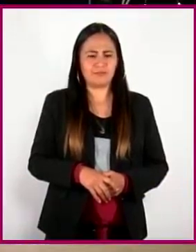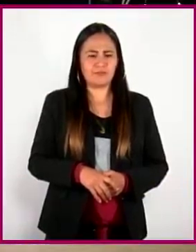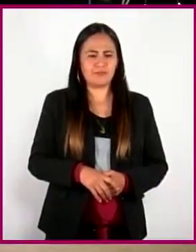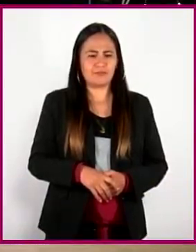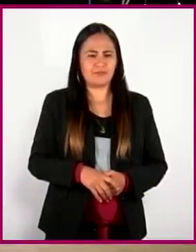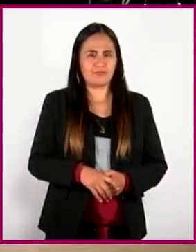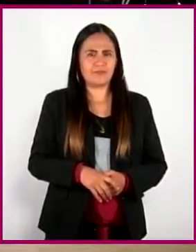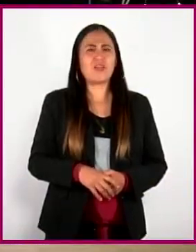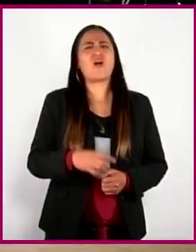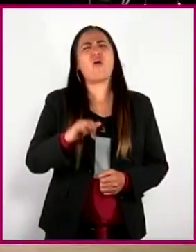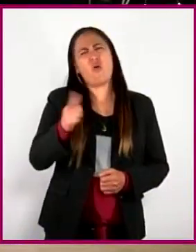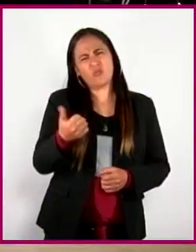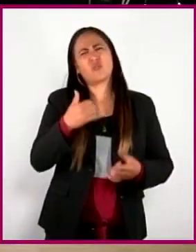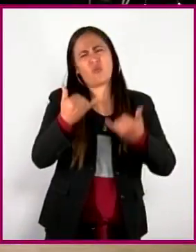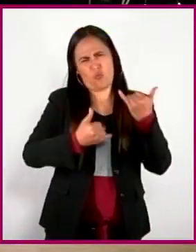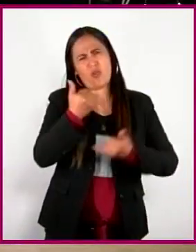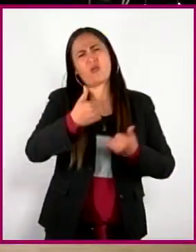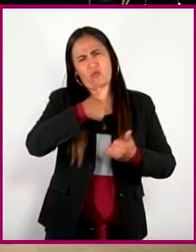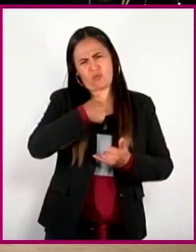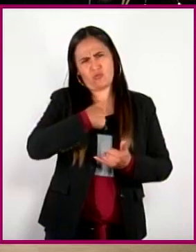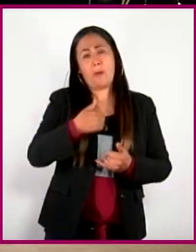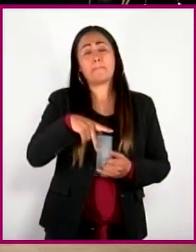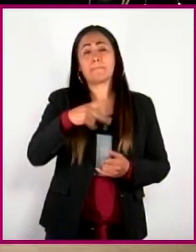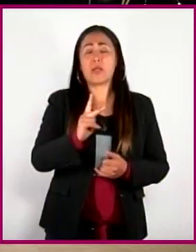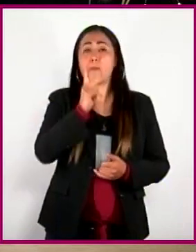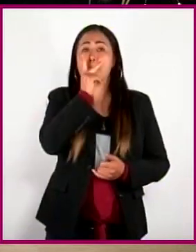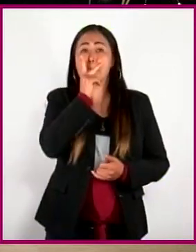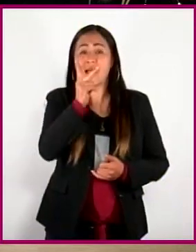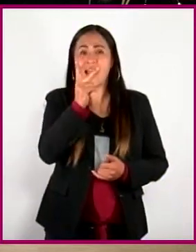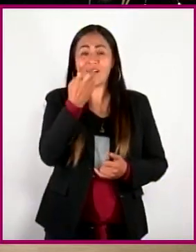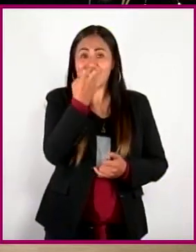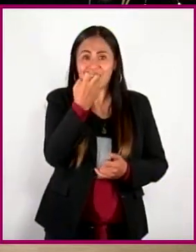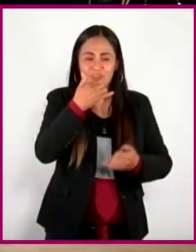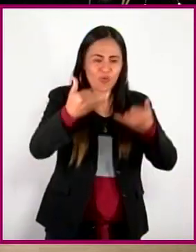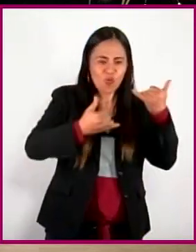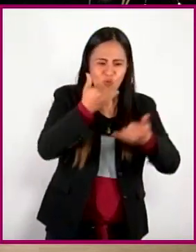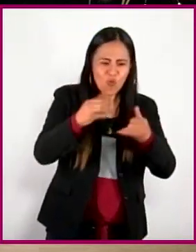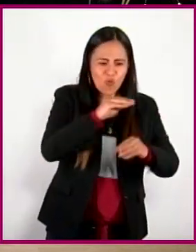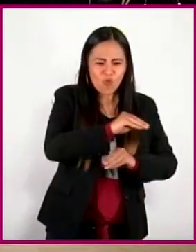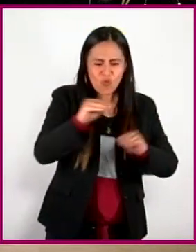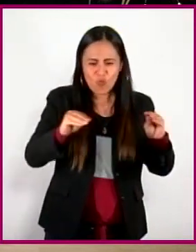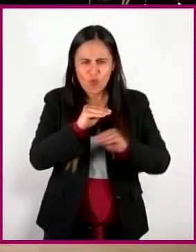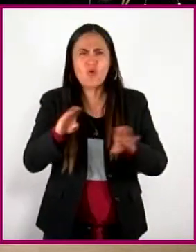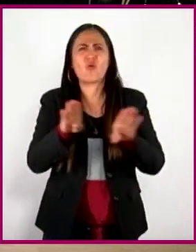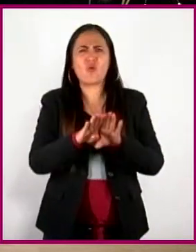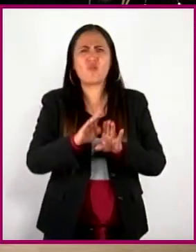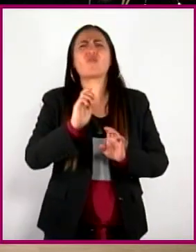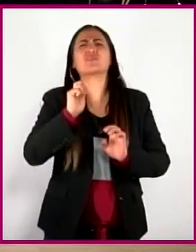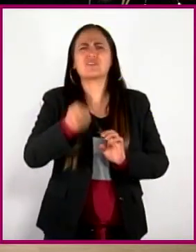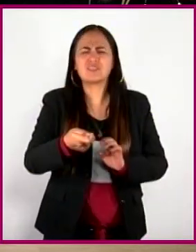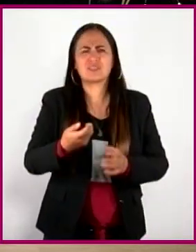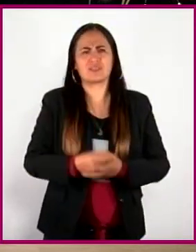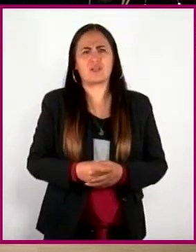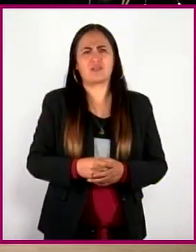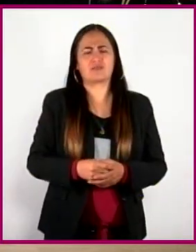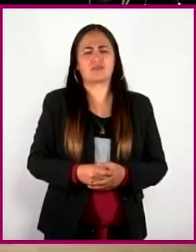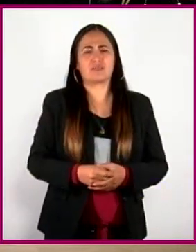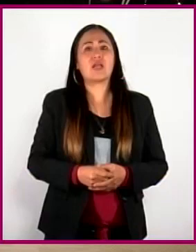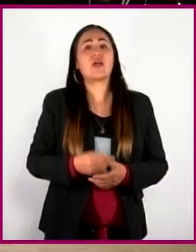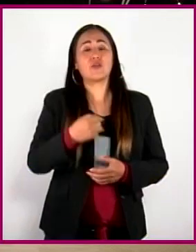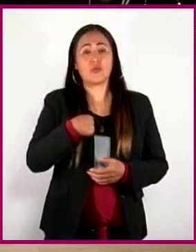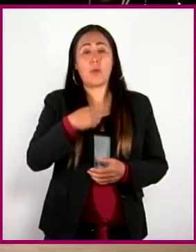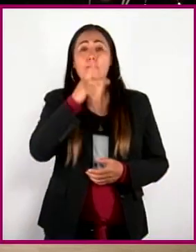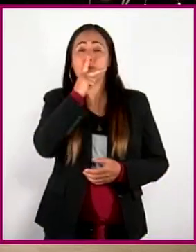Oye, tengo otro juego, pero es un juego de palabras. A ver, ¿cómo es o qué debo hacer en tu juego? Pues mira, voy a decir